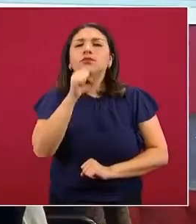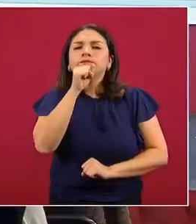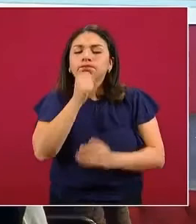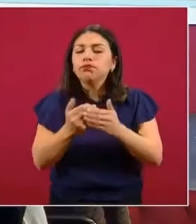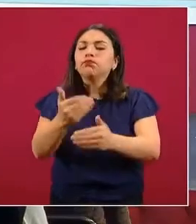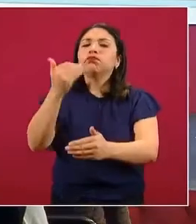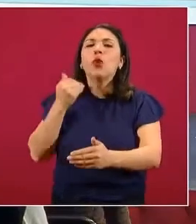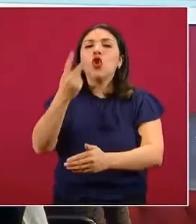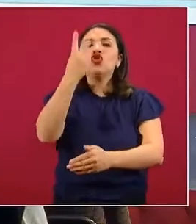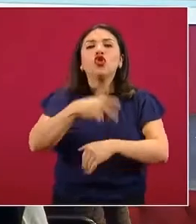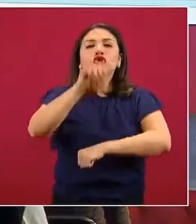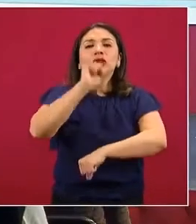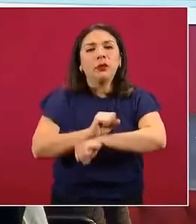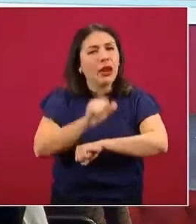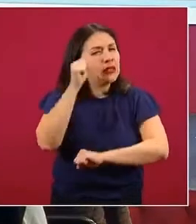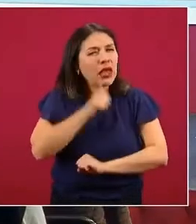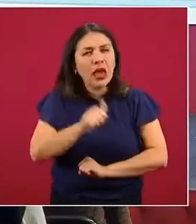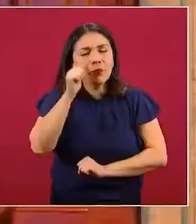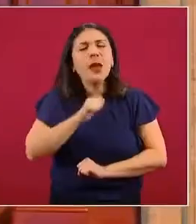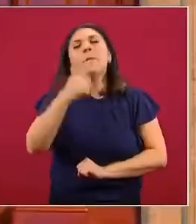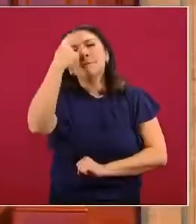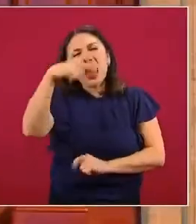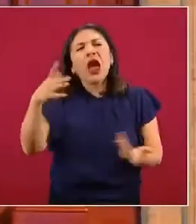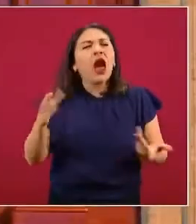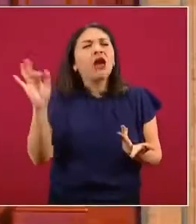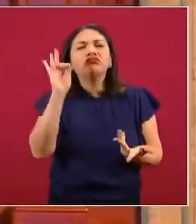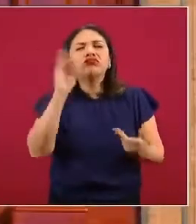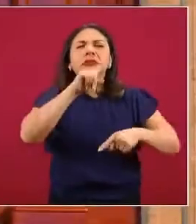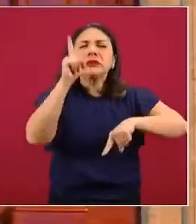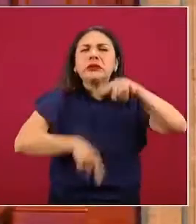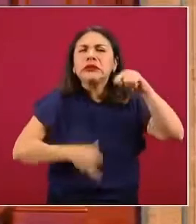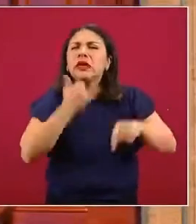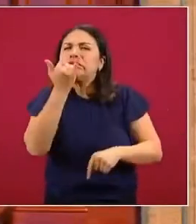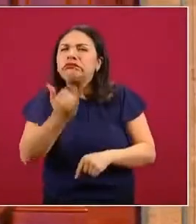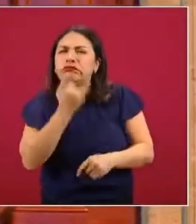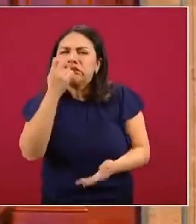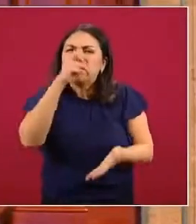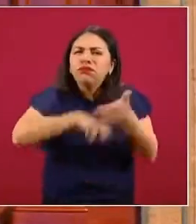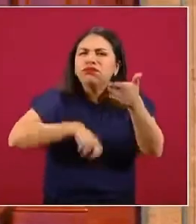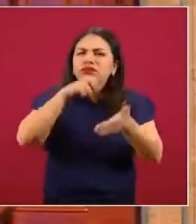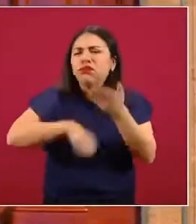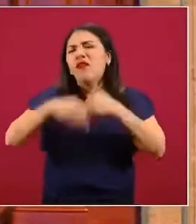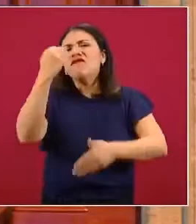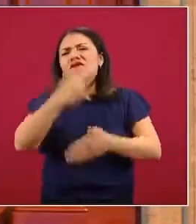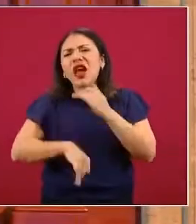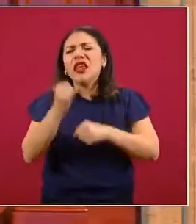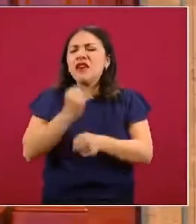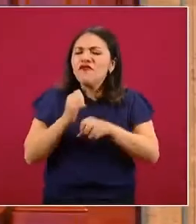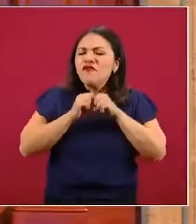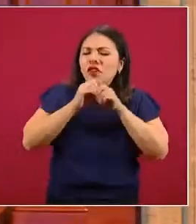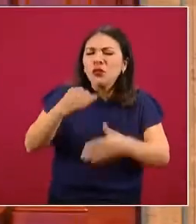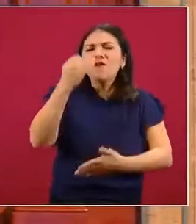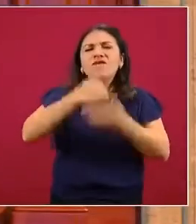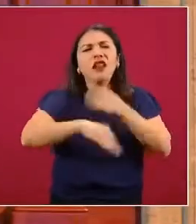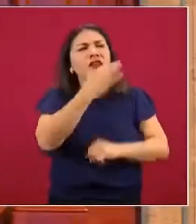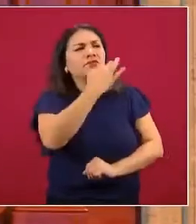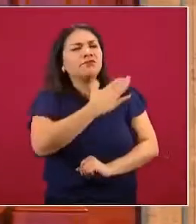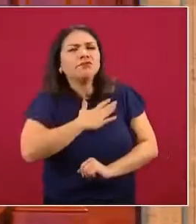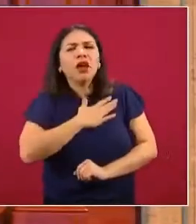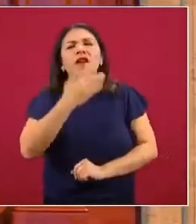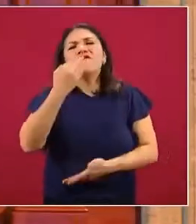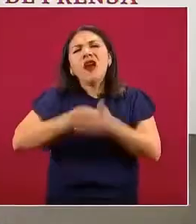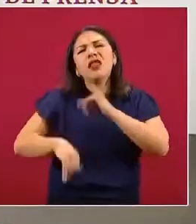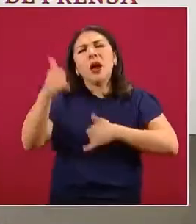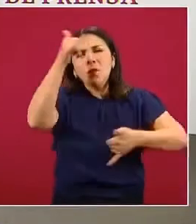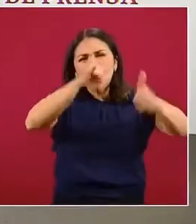2 semanas atrás, precisamente para quitar los sesgos de notificación o de pruebas de